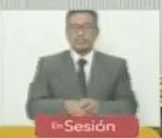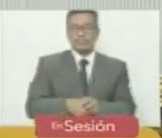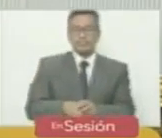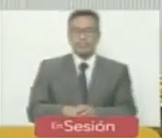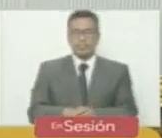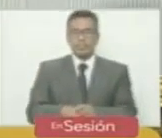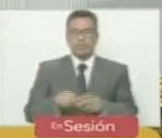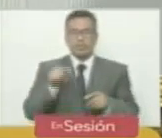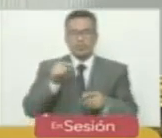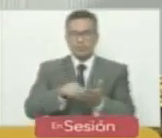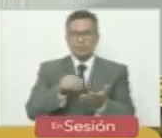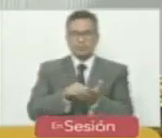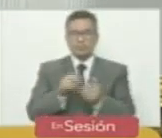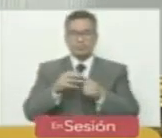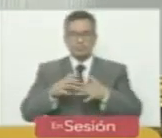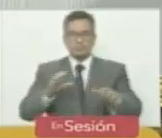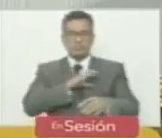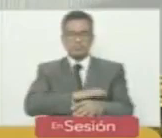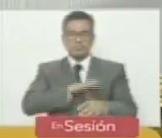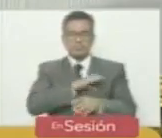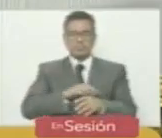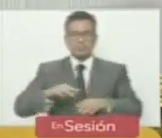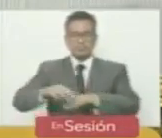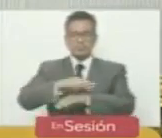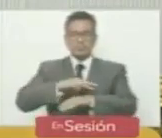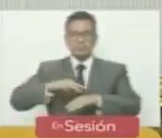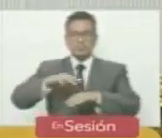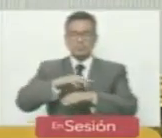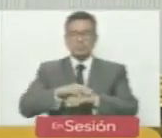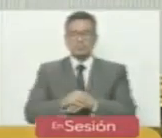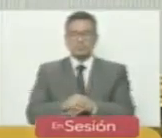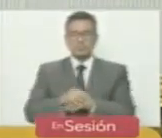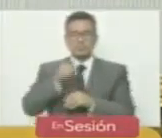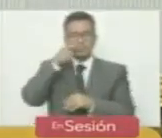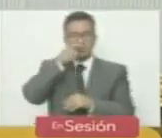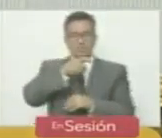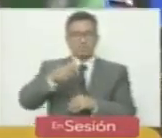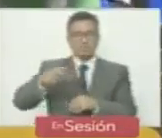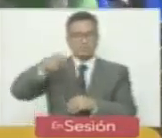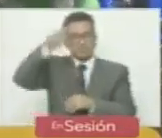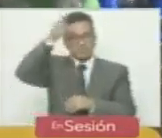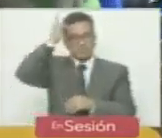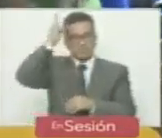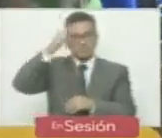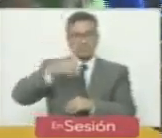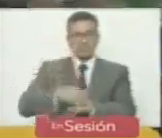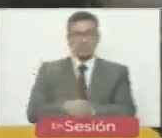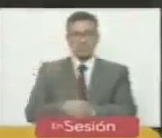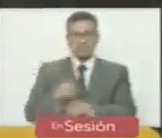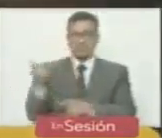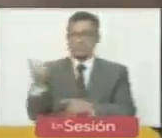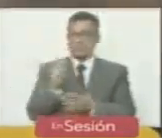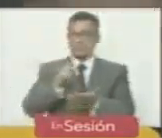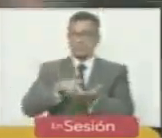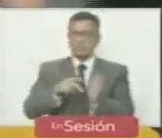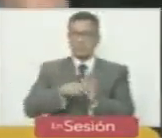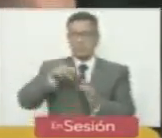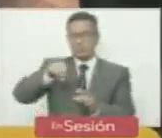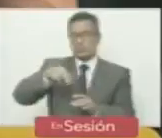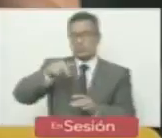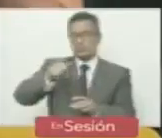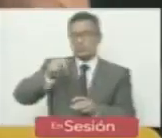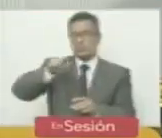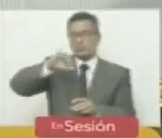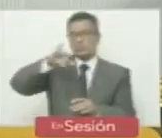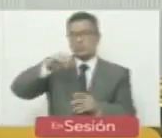quien se encuentra con una amplia comitiva del Ministerio de Pueblos Indígenas. Se encuentra presente Mariani Romero